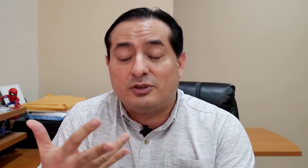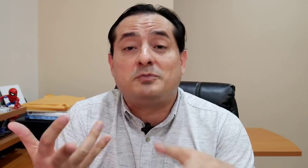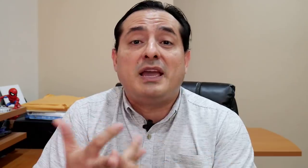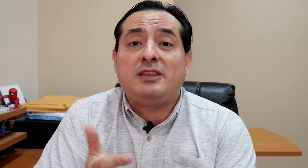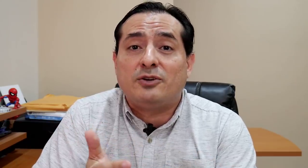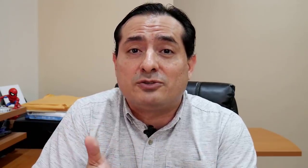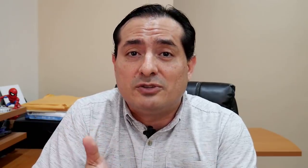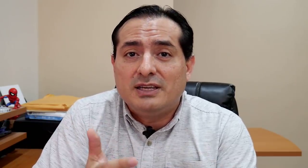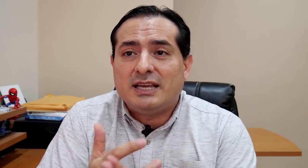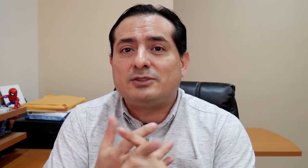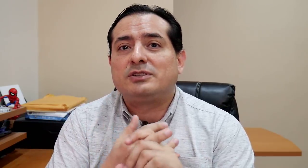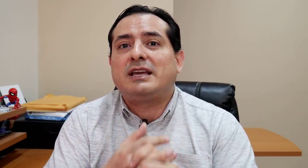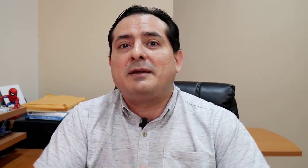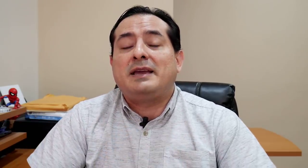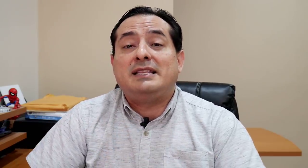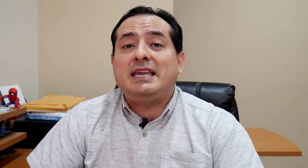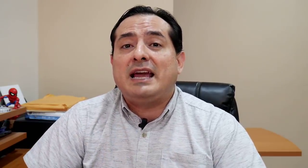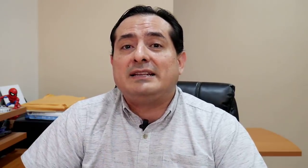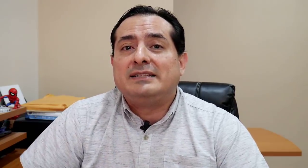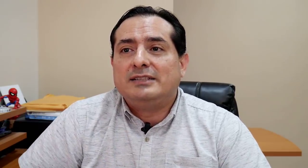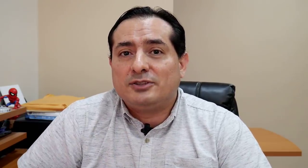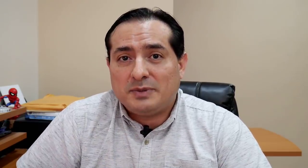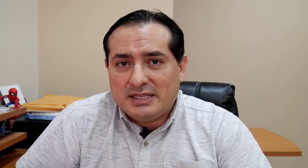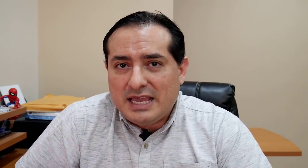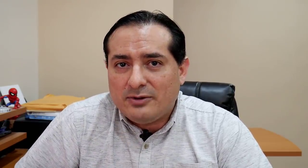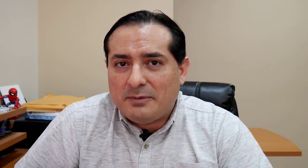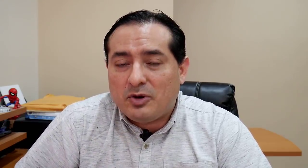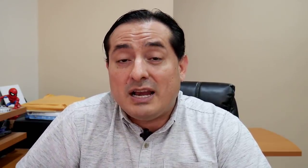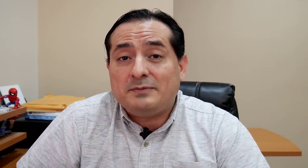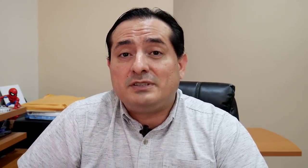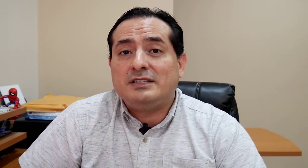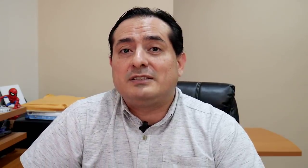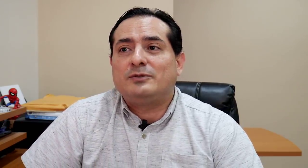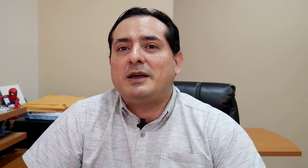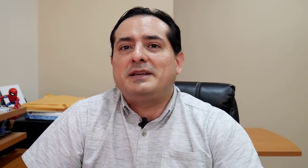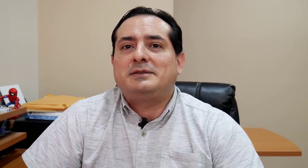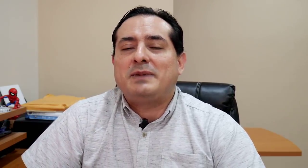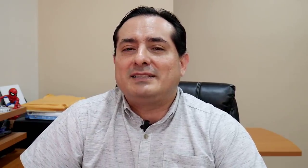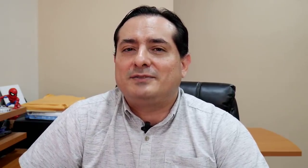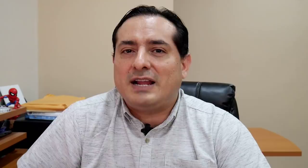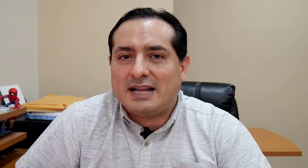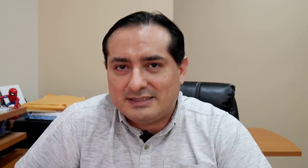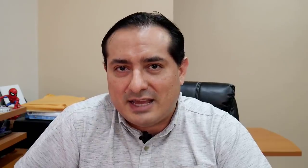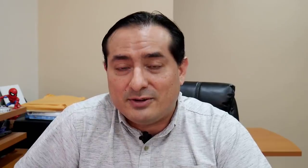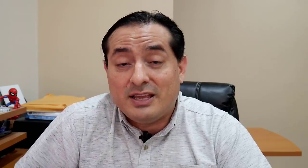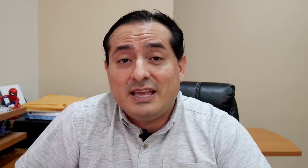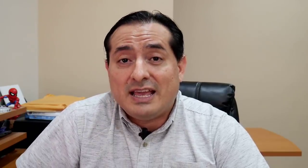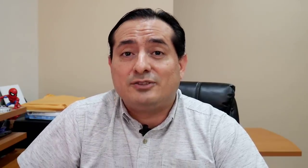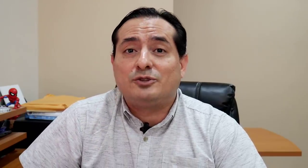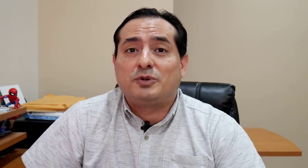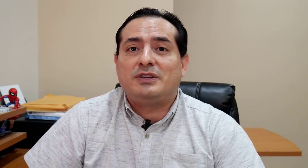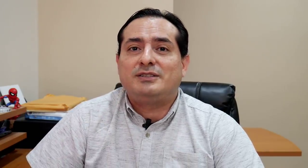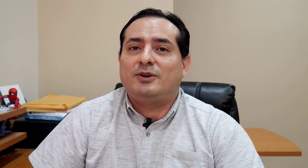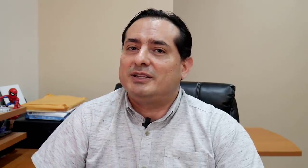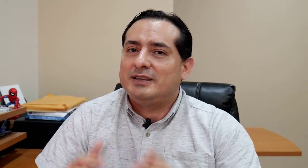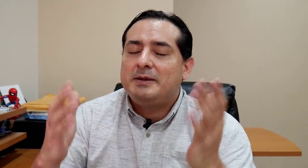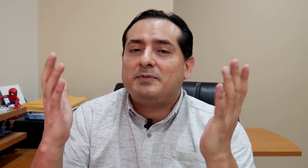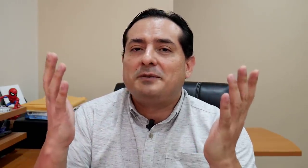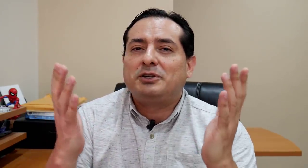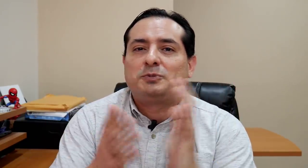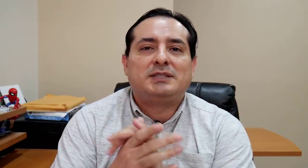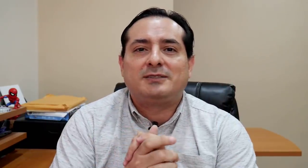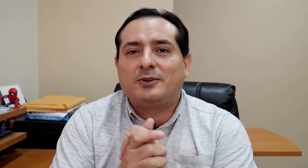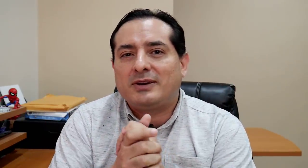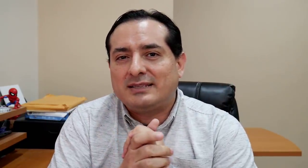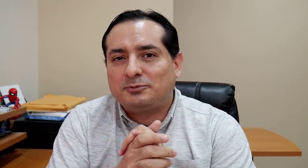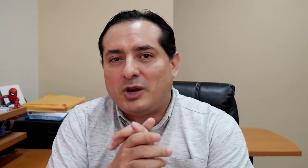los medios estos que vendían nos vendían un apocalipsis una vez más fracasaron en sus proyecciones ya